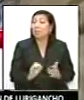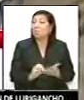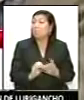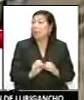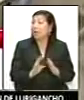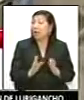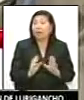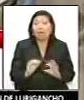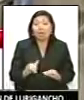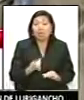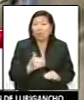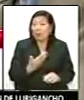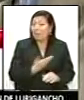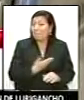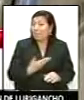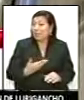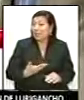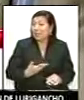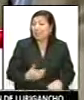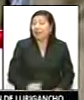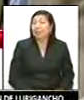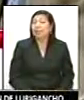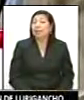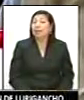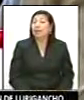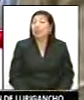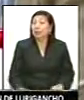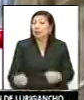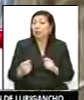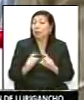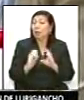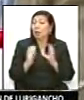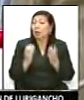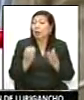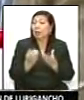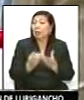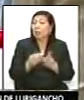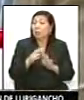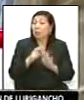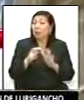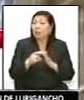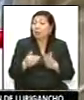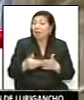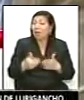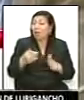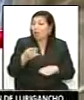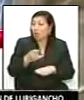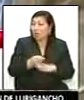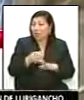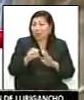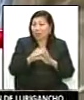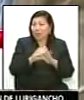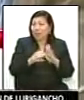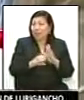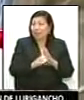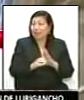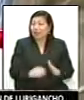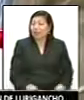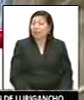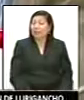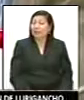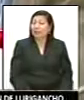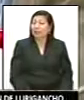porque la misma presidenta del Ejecutivo fue que amenazó al Congreso de la República que era un proyecto de ley anticonstitucional, que